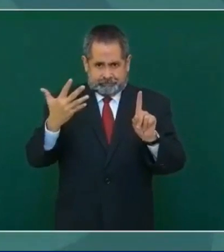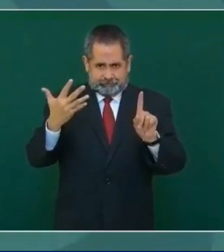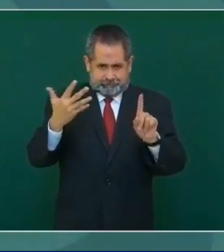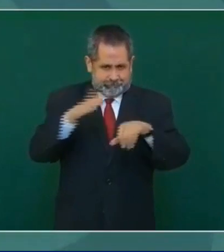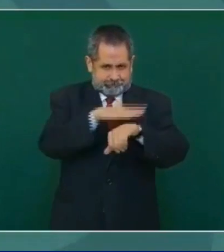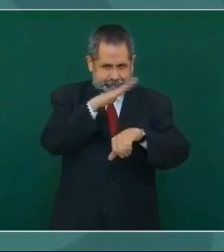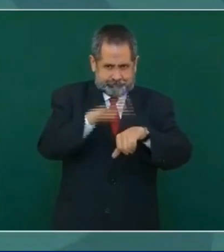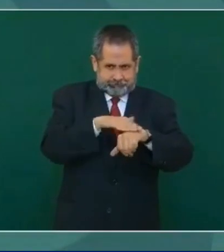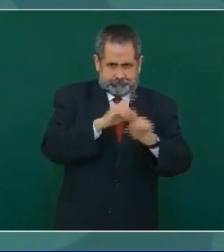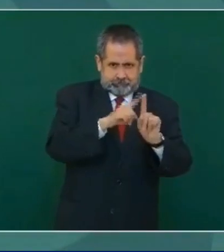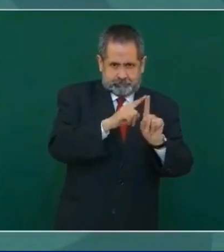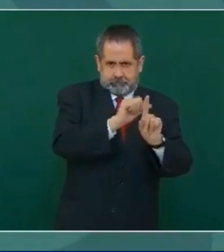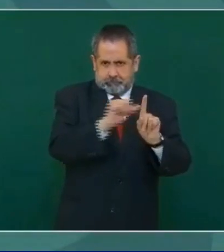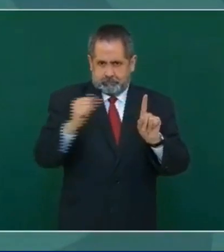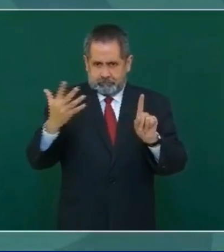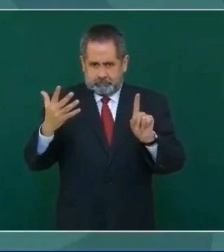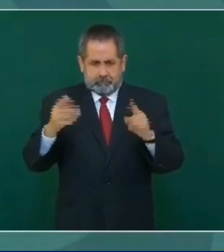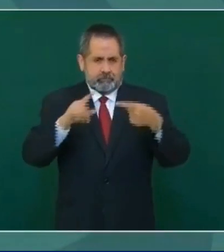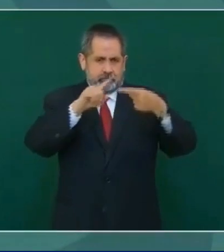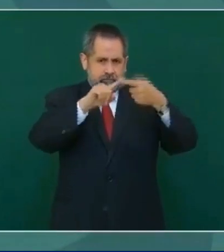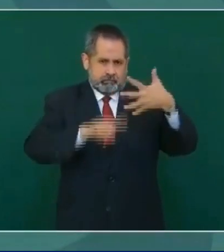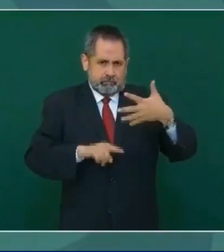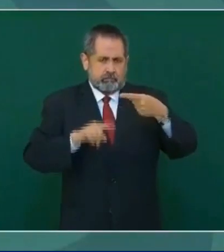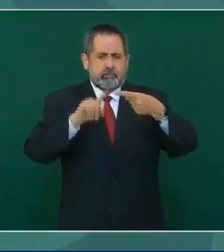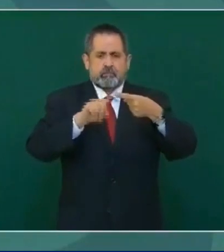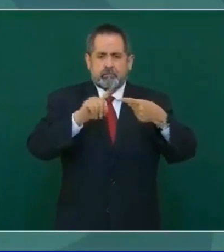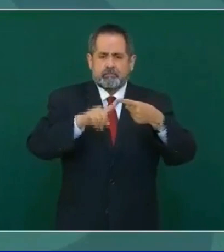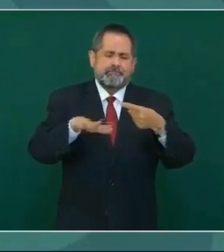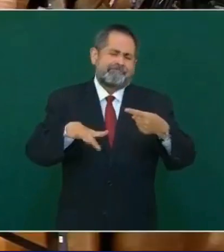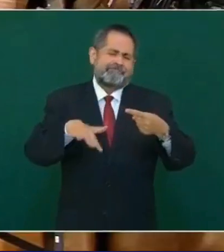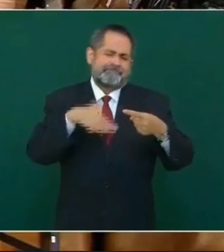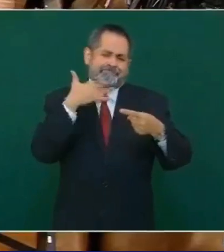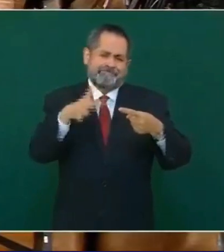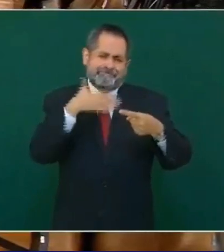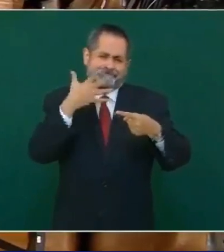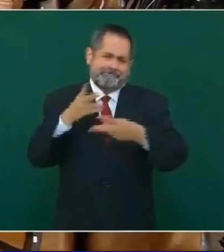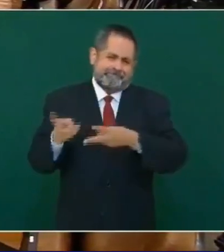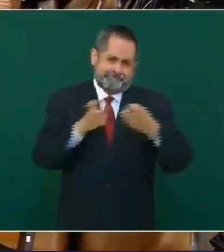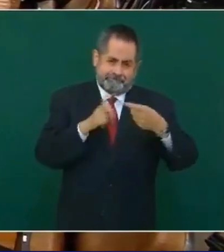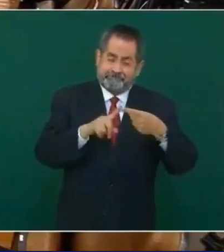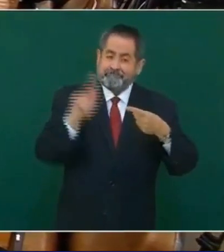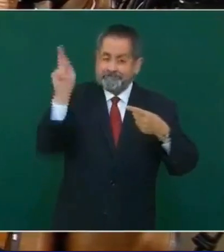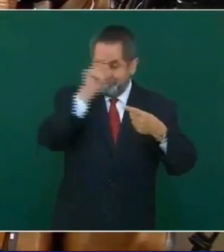5. 1, la corrupción.